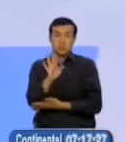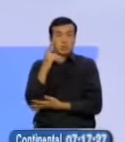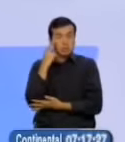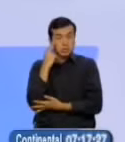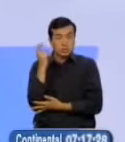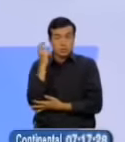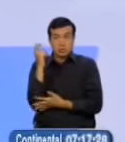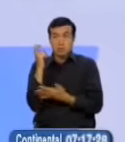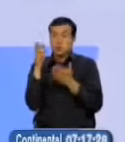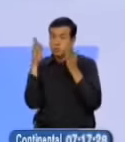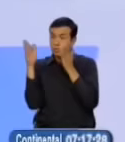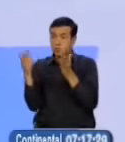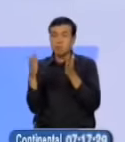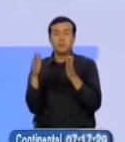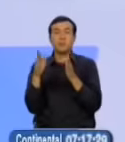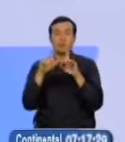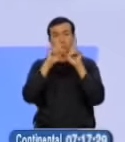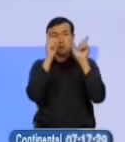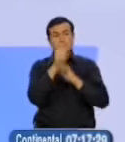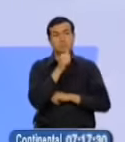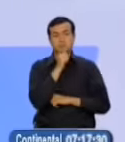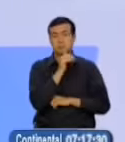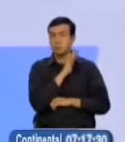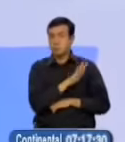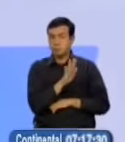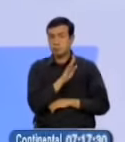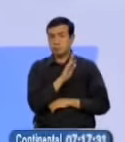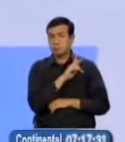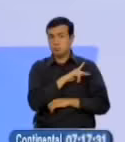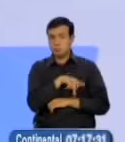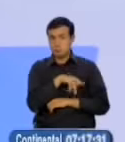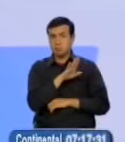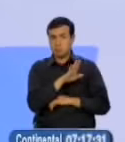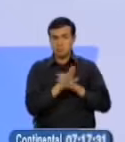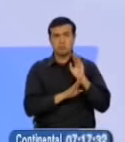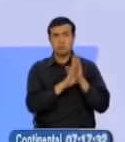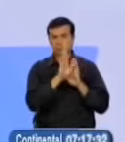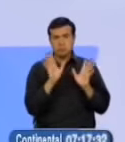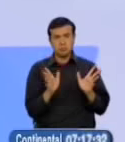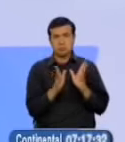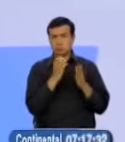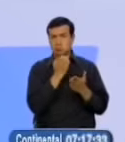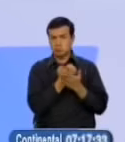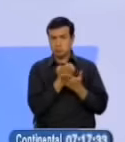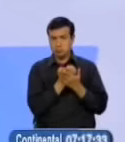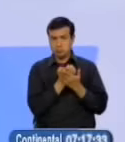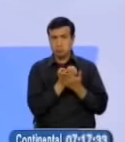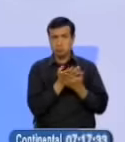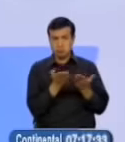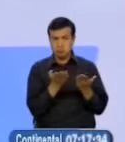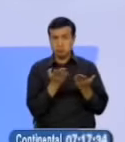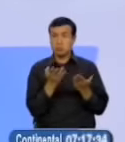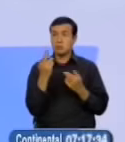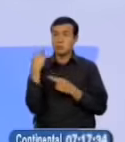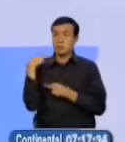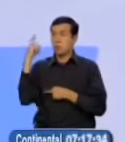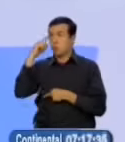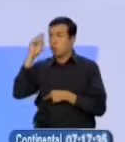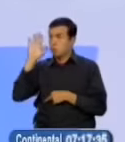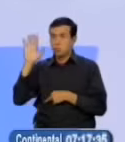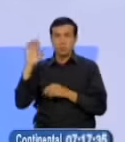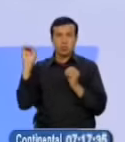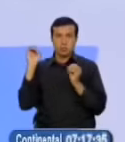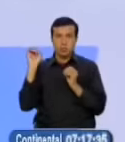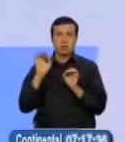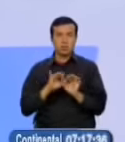población, y de un sector privado que sea el que jala, el motor de la economía. Ese papel no lo puede ocupar el Estado, y